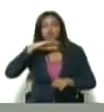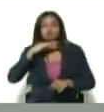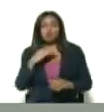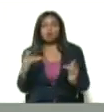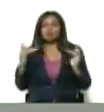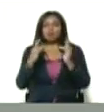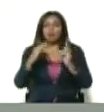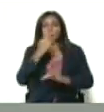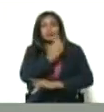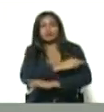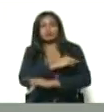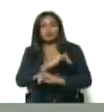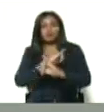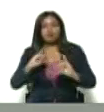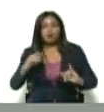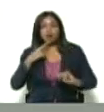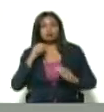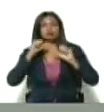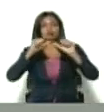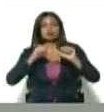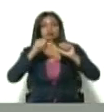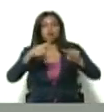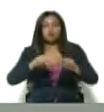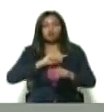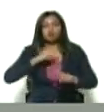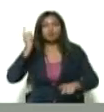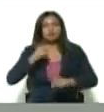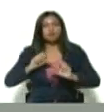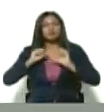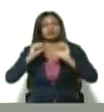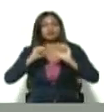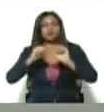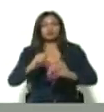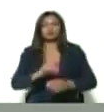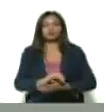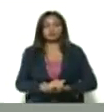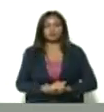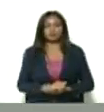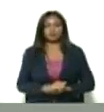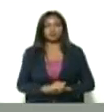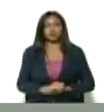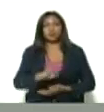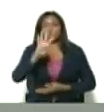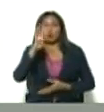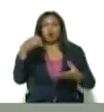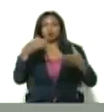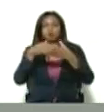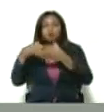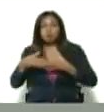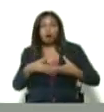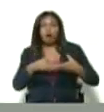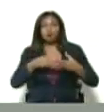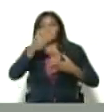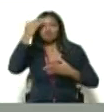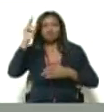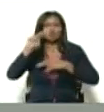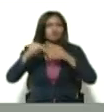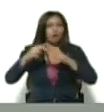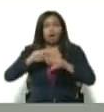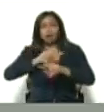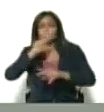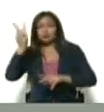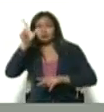para hospitalización, para avanzar hacia donde tenemos que avanzar. Cuatro etapas, no se le olvide a los